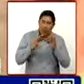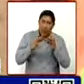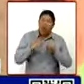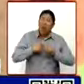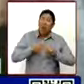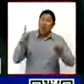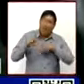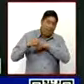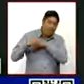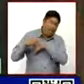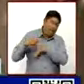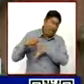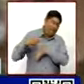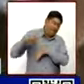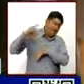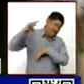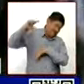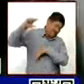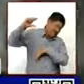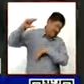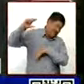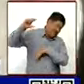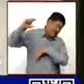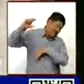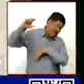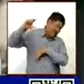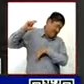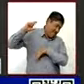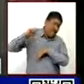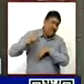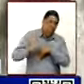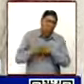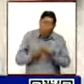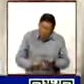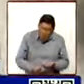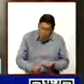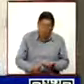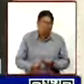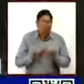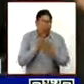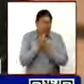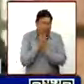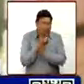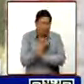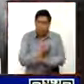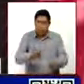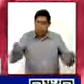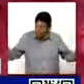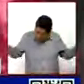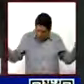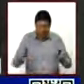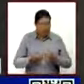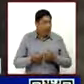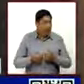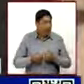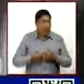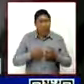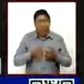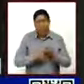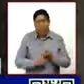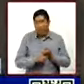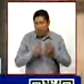fotografías ya muy demostrativas No es cierto y quizás en las redes sociales donde sola es un círculo cerrado de